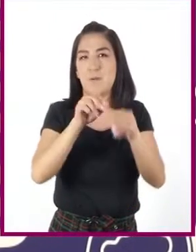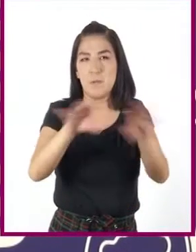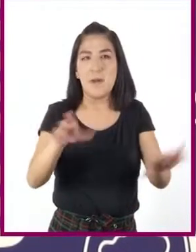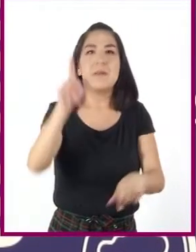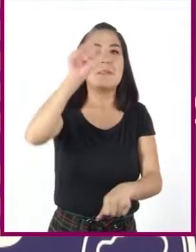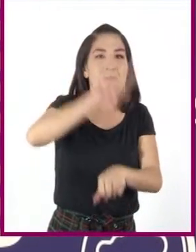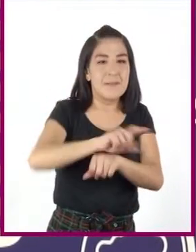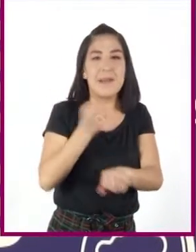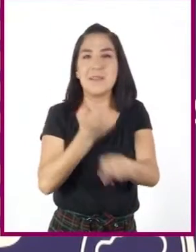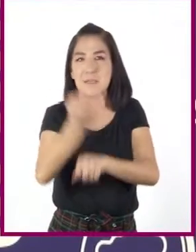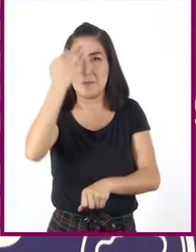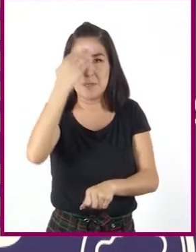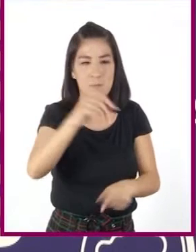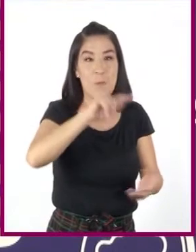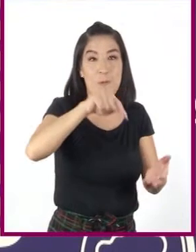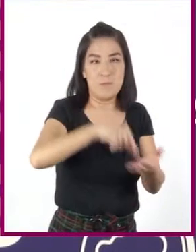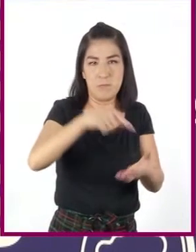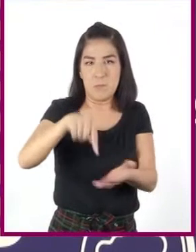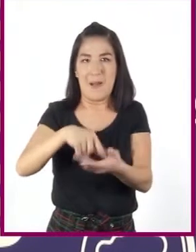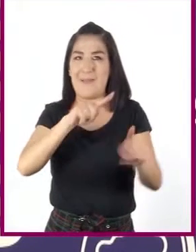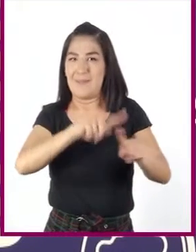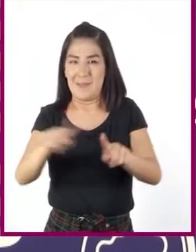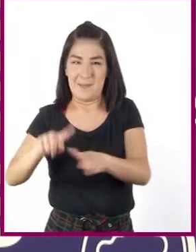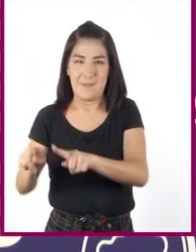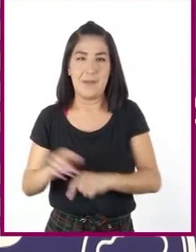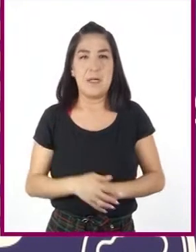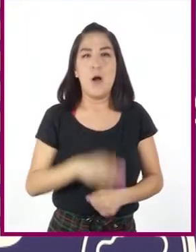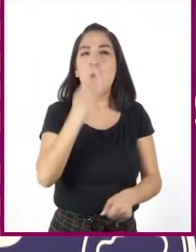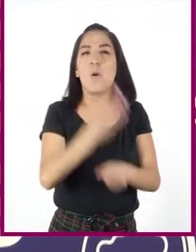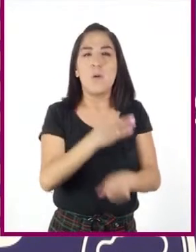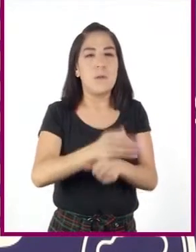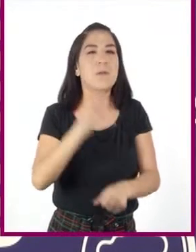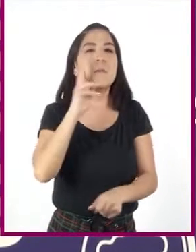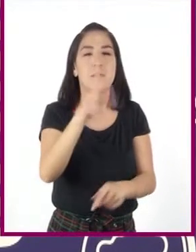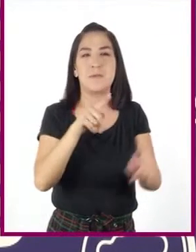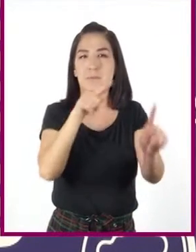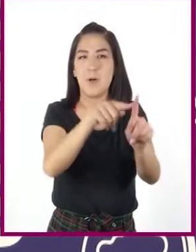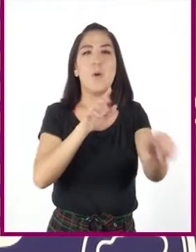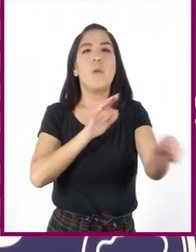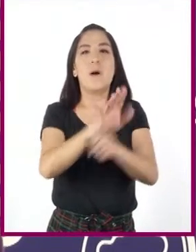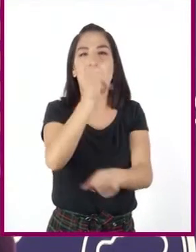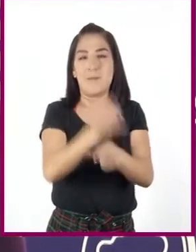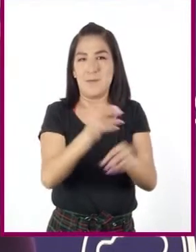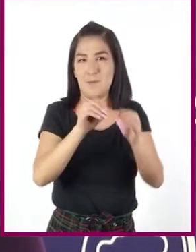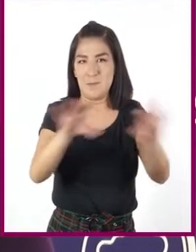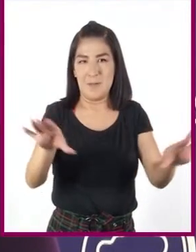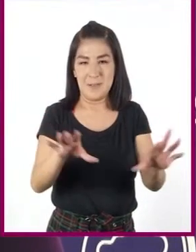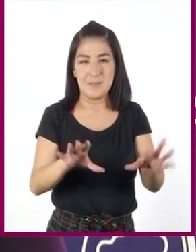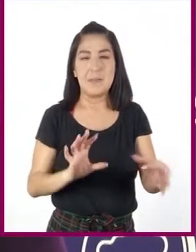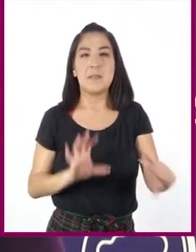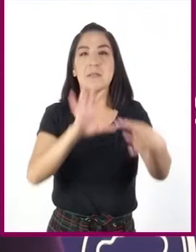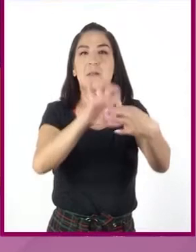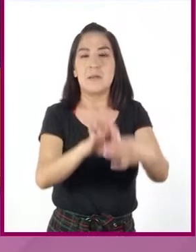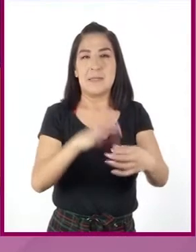en diferentes lugares. En esta ocasión, identificaremos la información correspondiente al